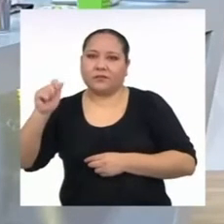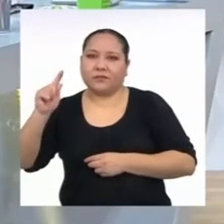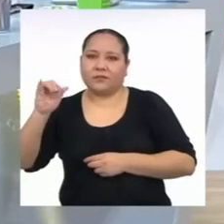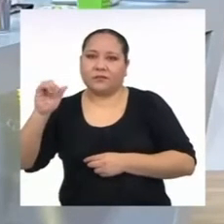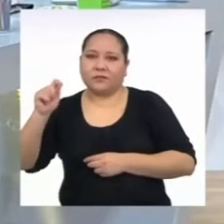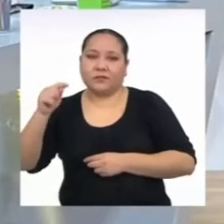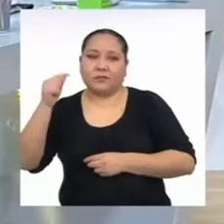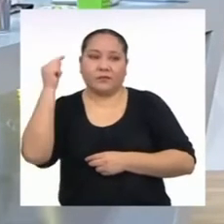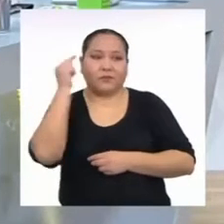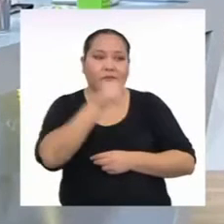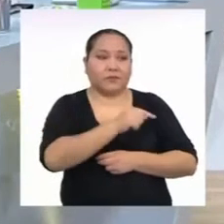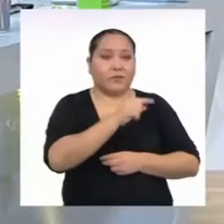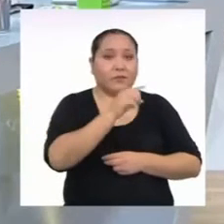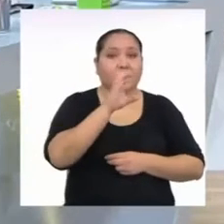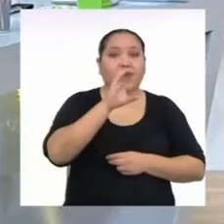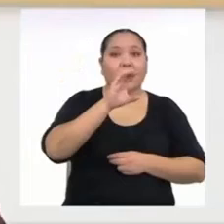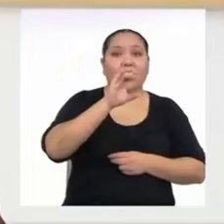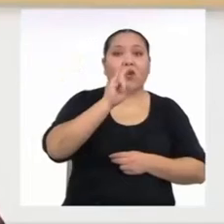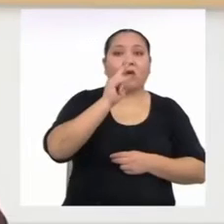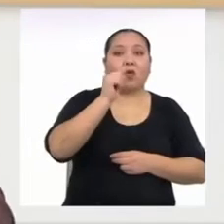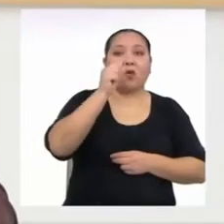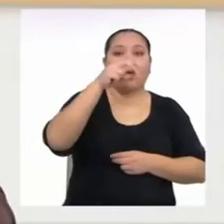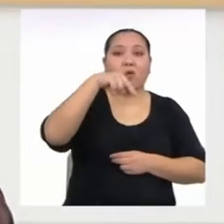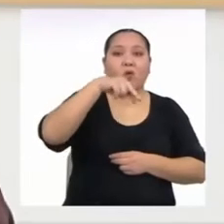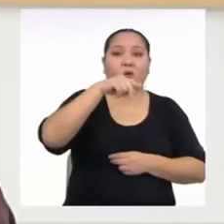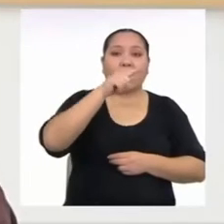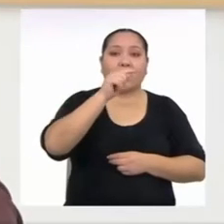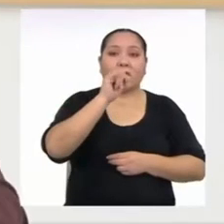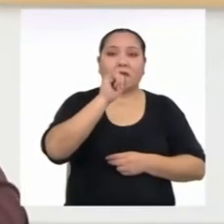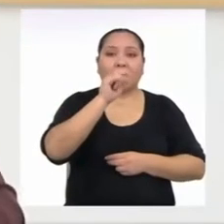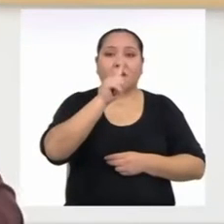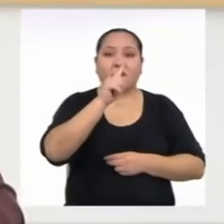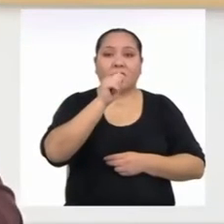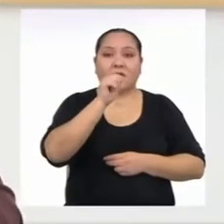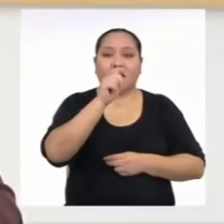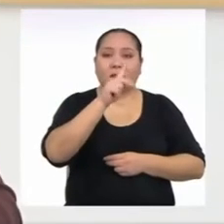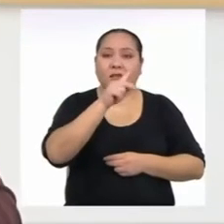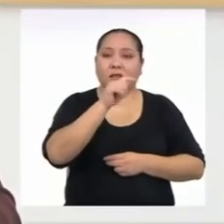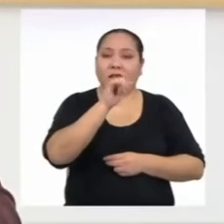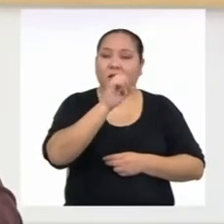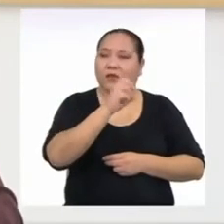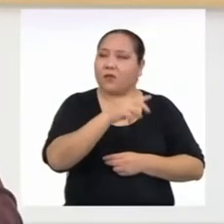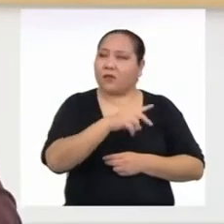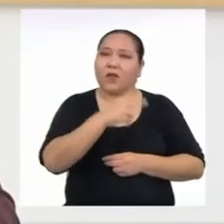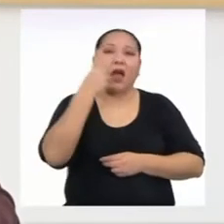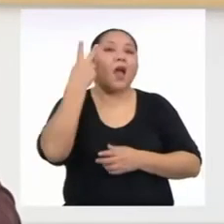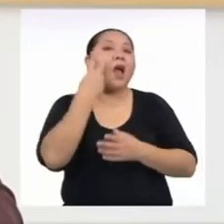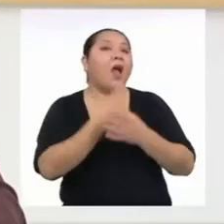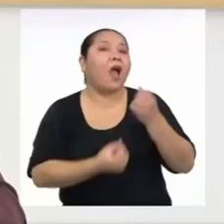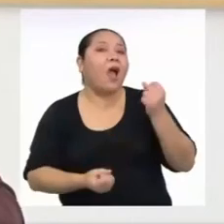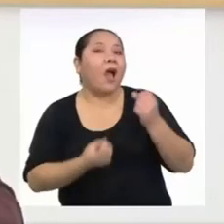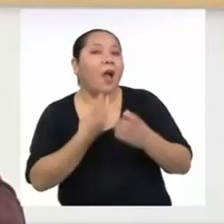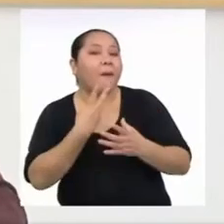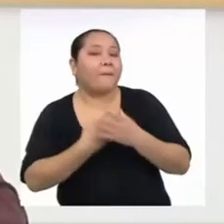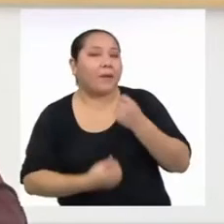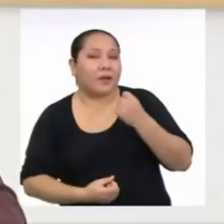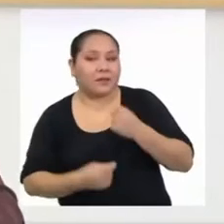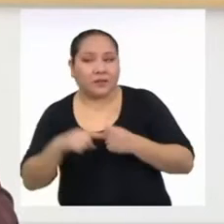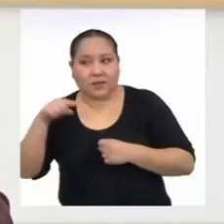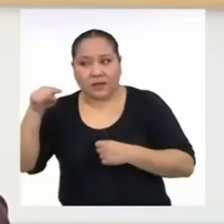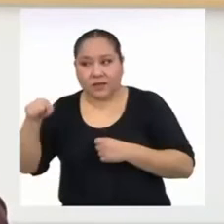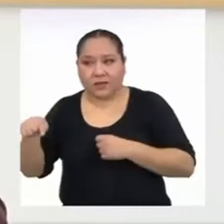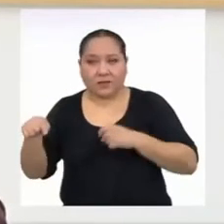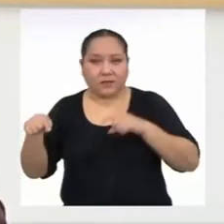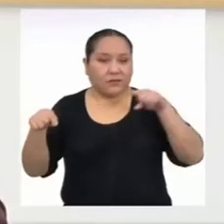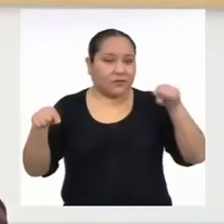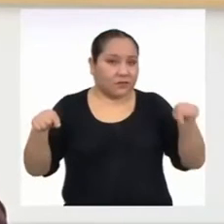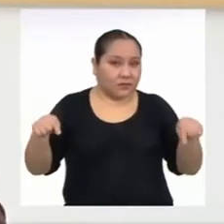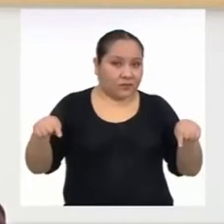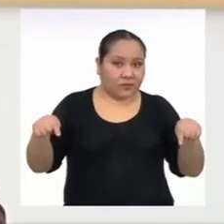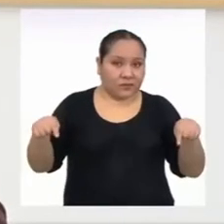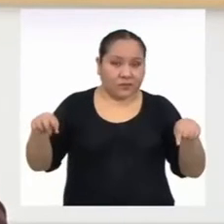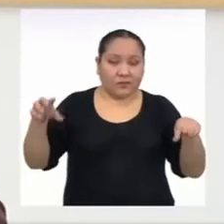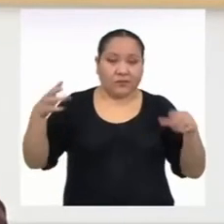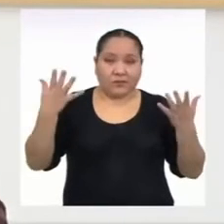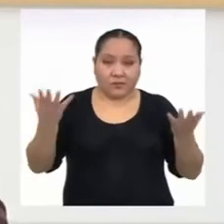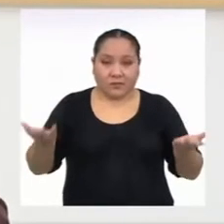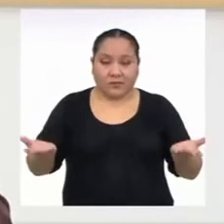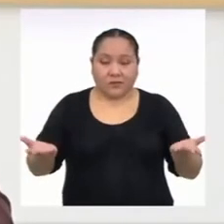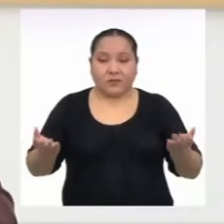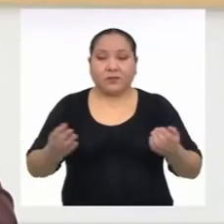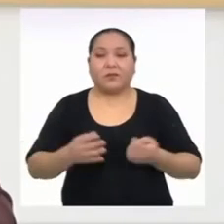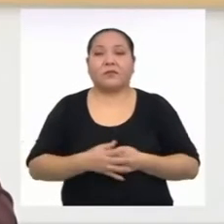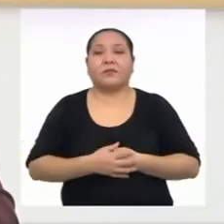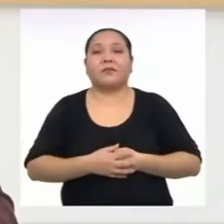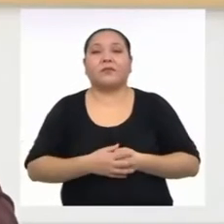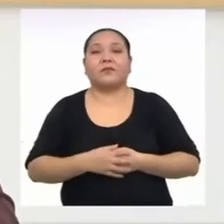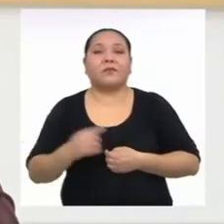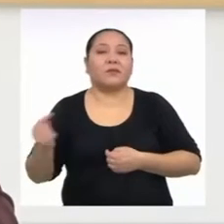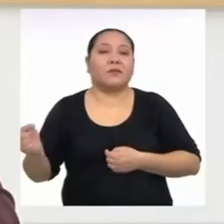las variables cuantitativas. Usaremos ambas, Rodrigo, ya que tanto las variables cualitativas como las variables cuantitativas